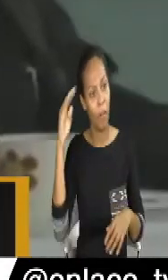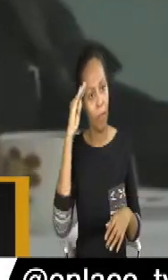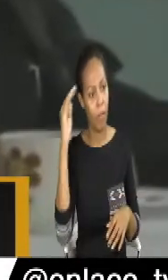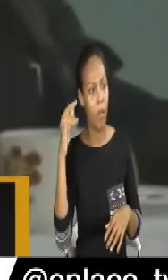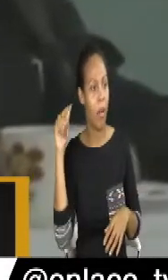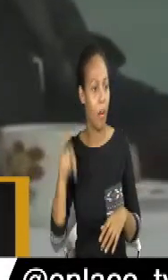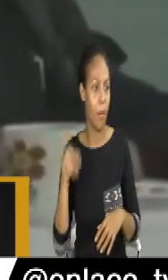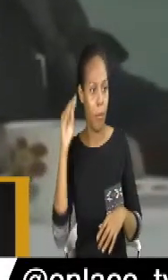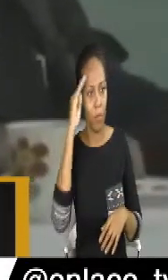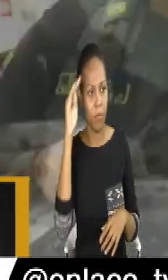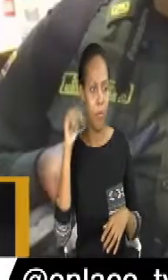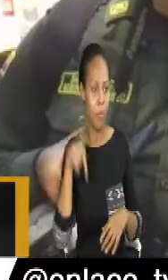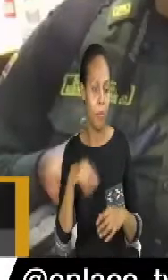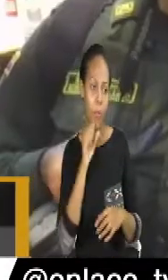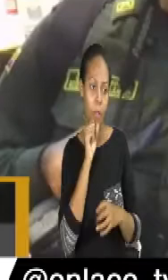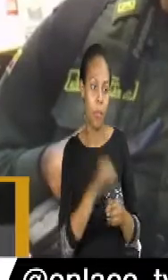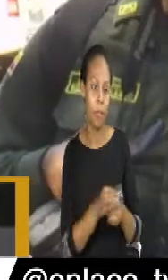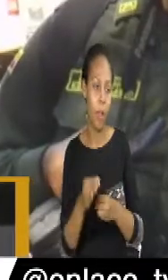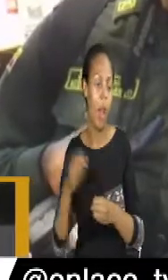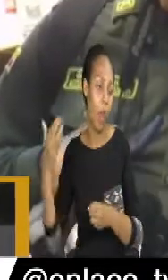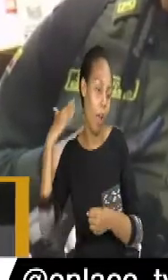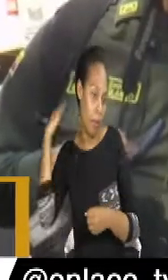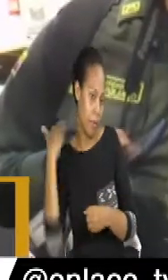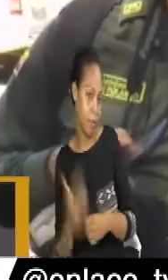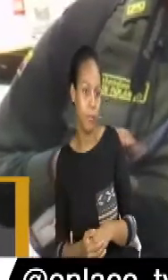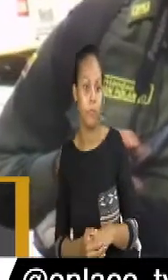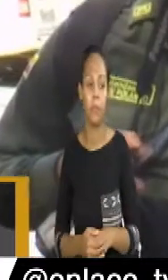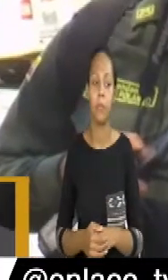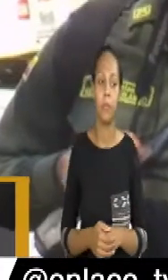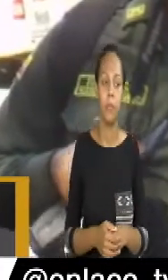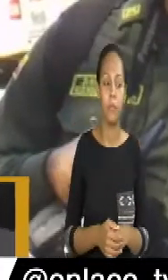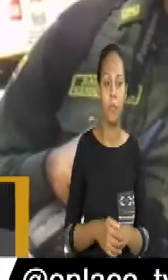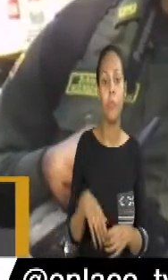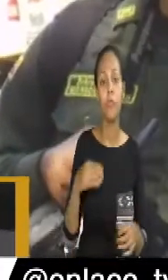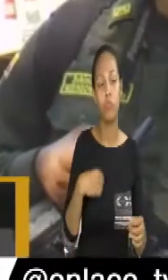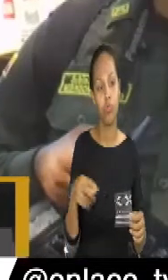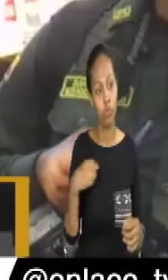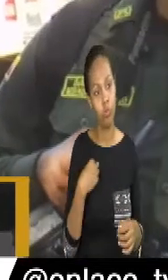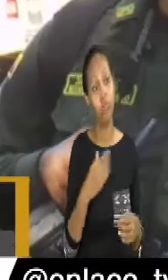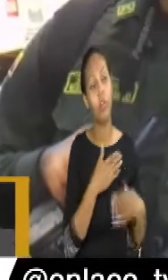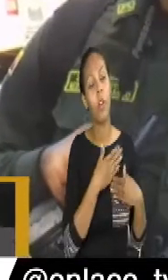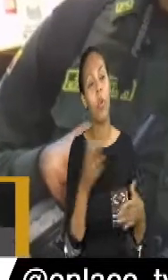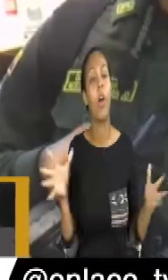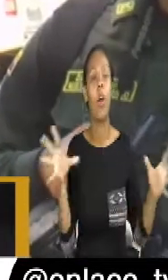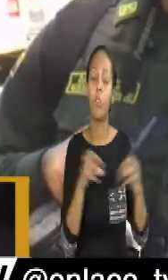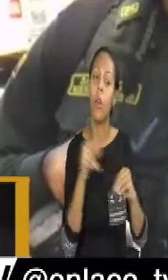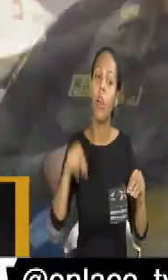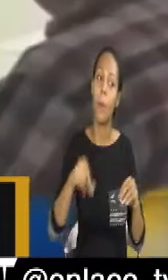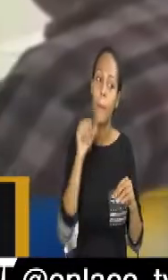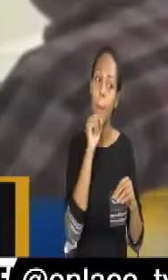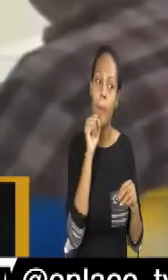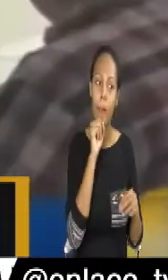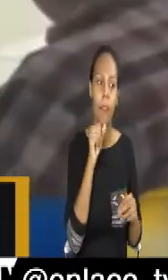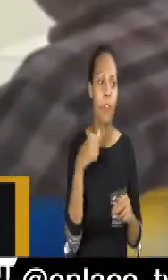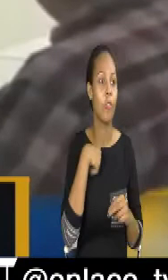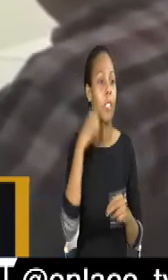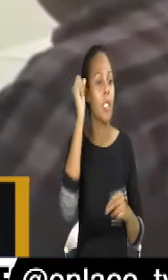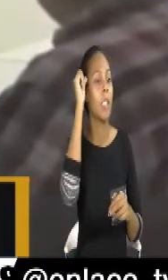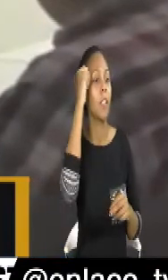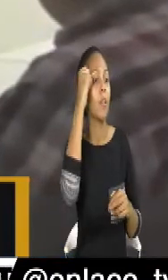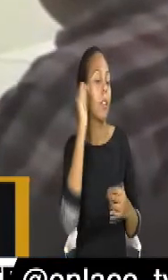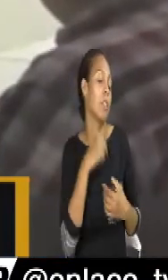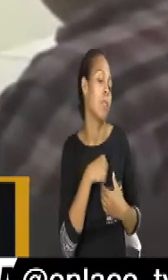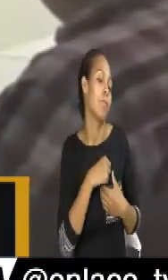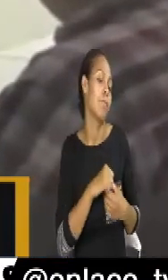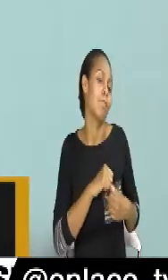del Magdalena Medio. Yo quiero brindarles un saludo a todos los barramejos, decirles que esta tierra la llevo en mi corazón. Gracias. No